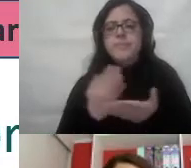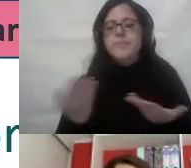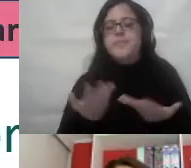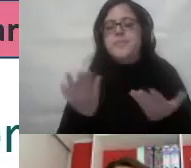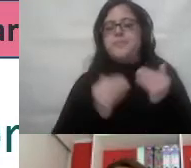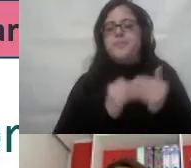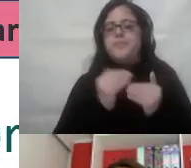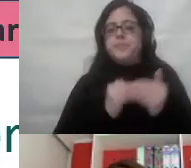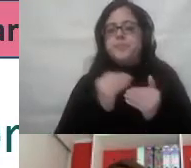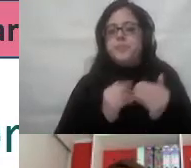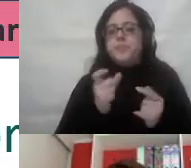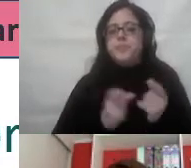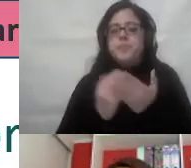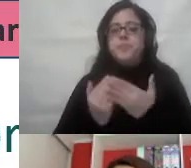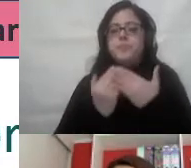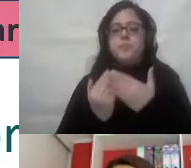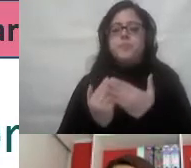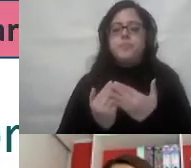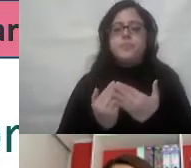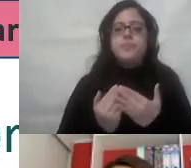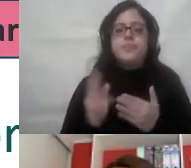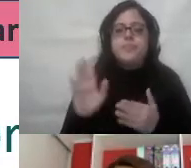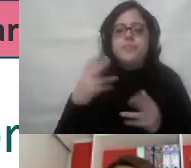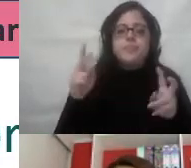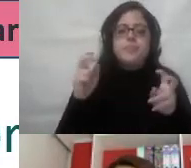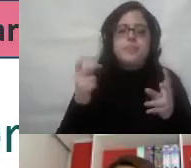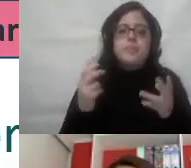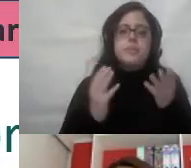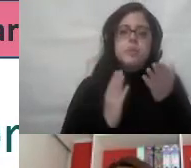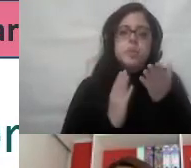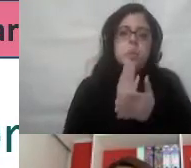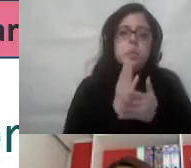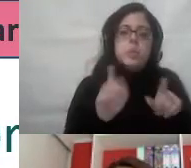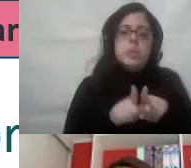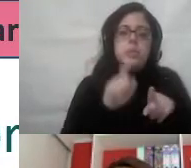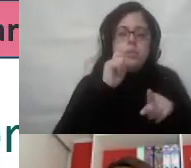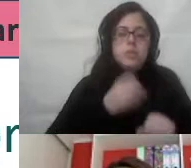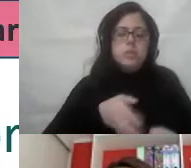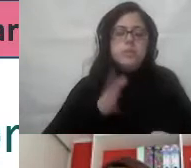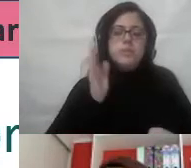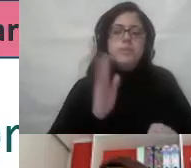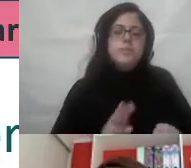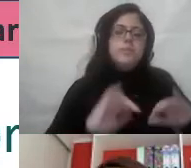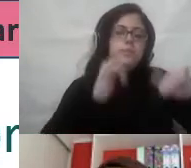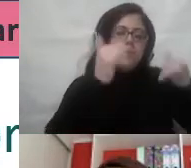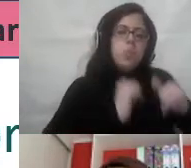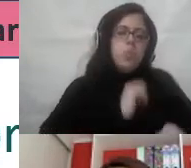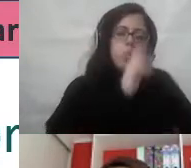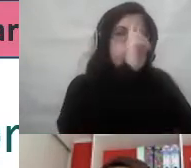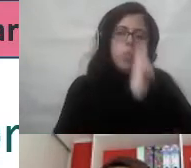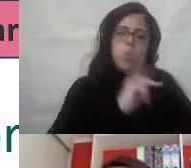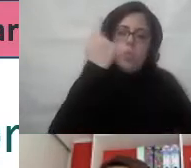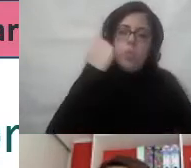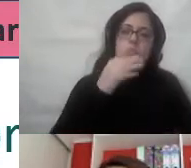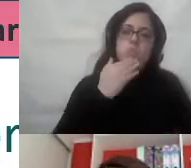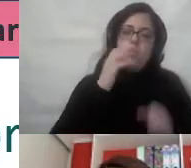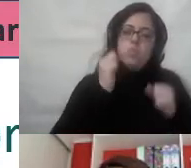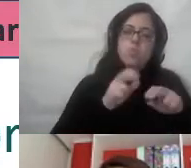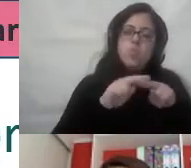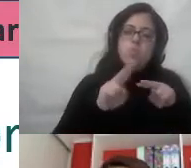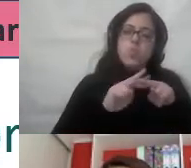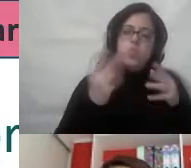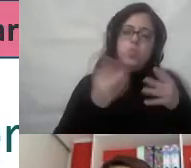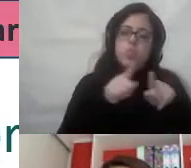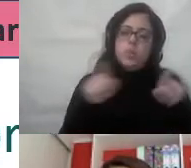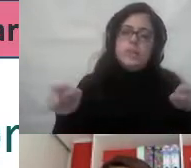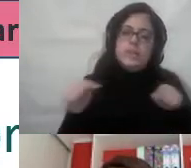con los estudiantes. Luego en el introductorio también podemos mantener el juego de roles, pero esta vez podemos hacerlo a través de salas de sesiones, donde